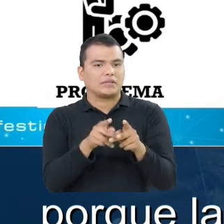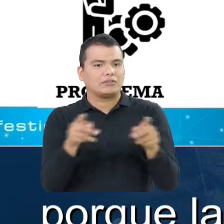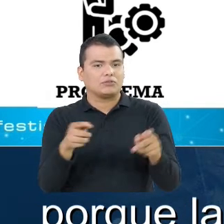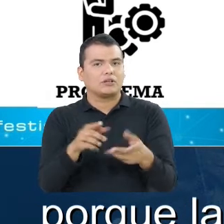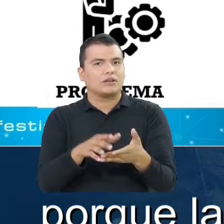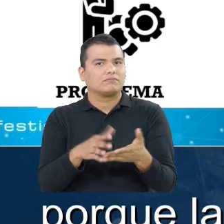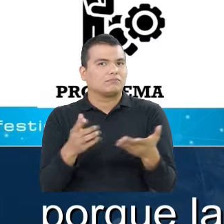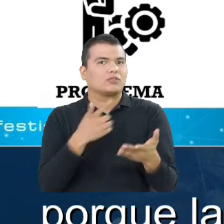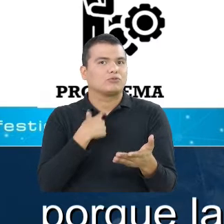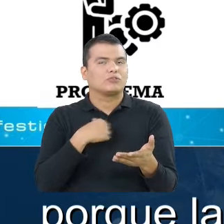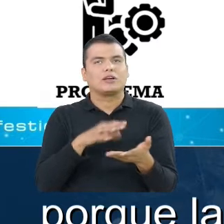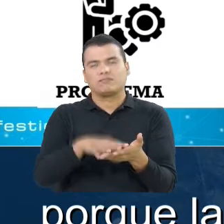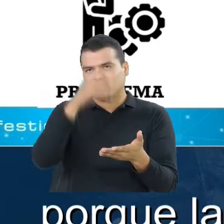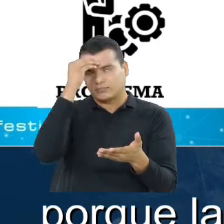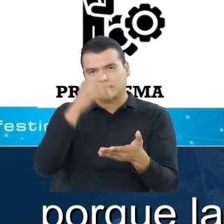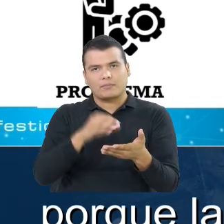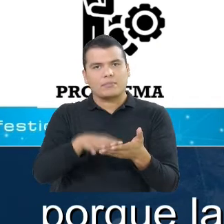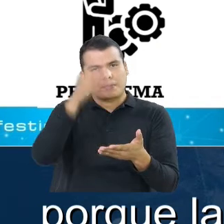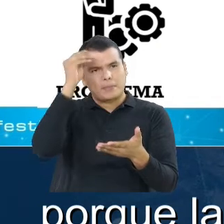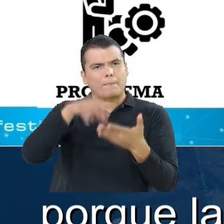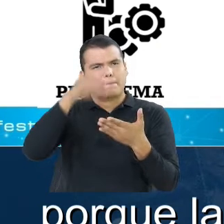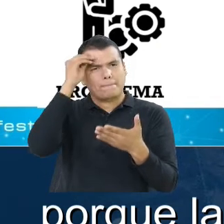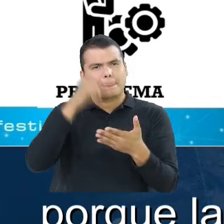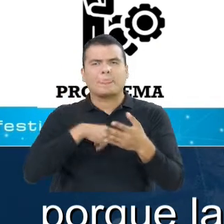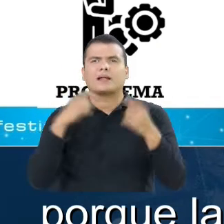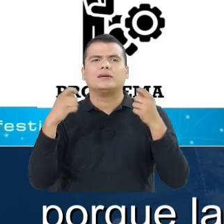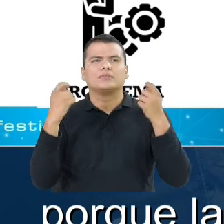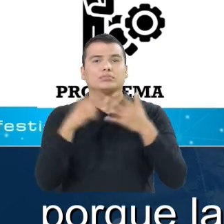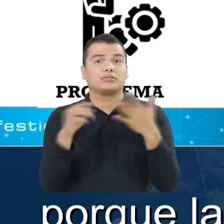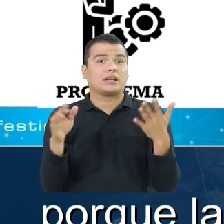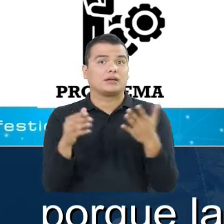y tiene resultados con mi método? Entonces, estas